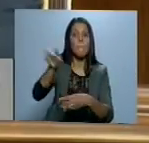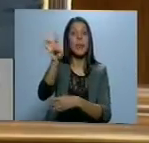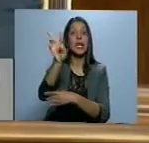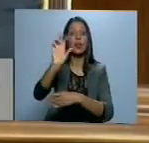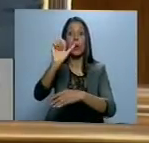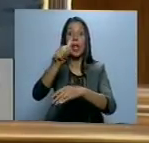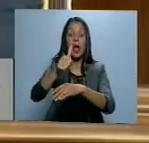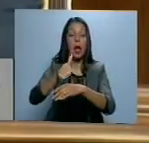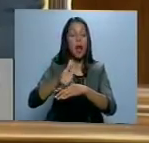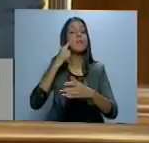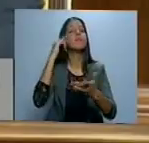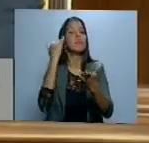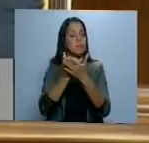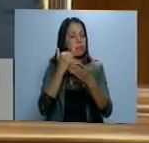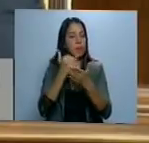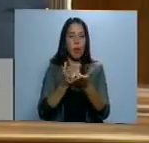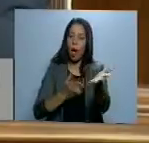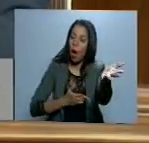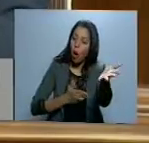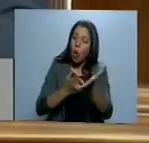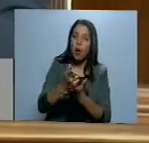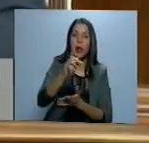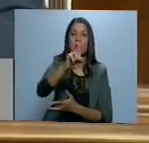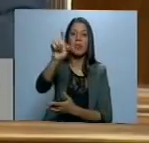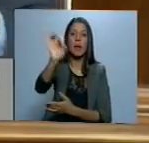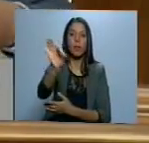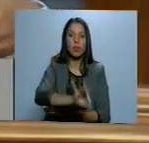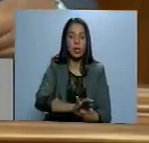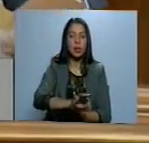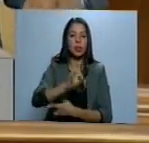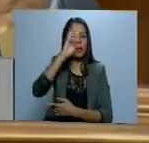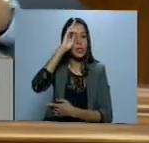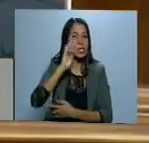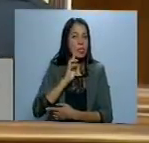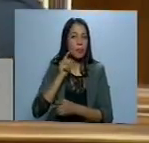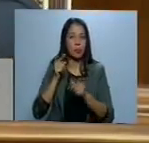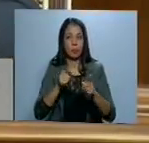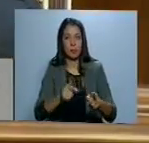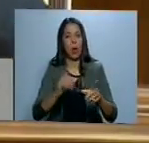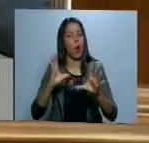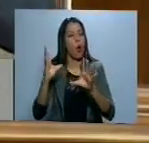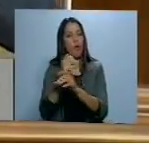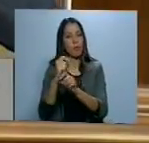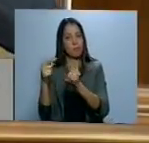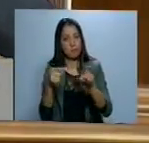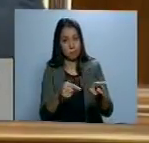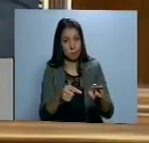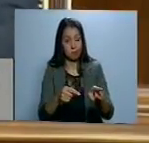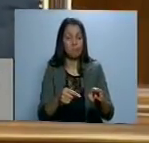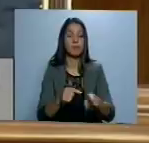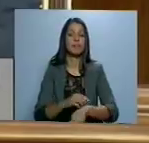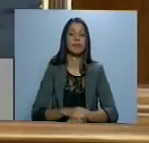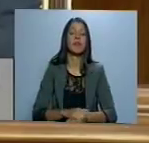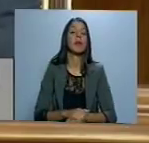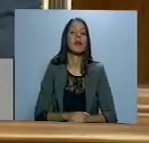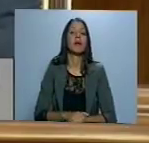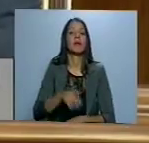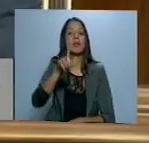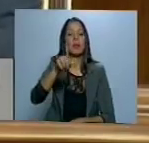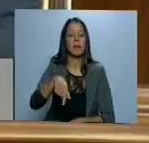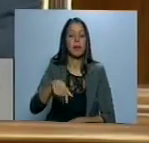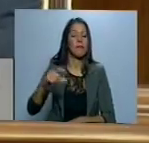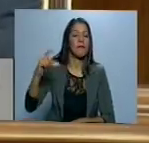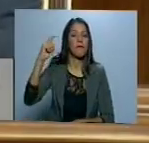brinda altísimas garantías de transparencia, seguridad y confiabilidad. Considerando que en